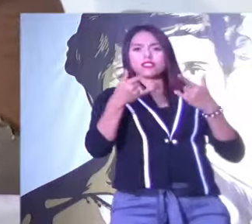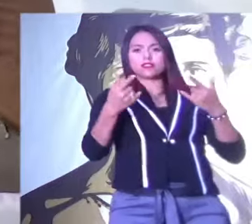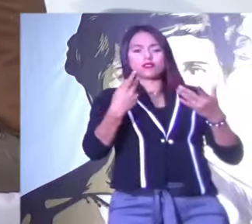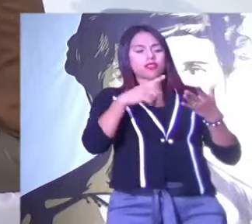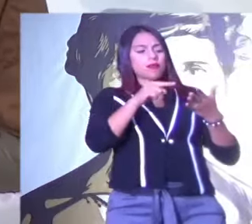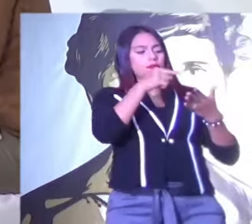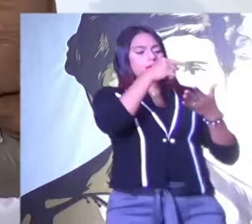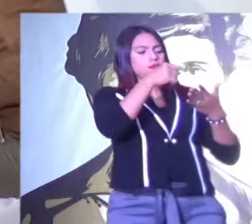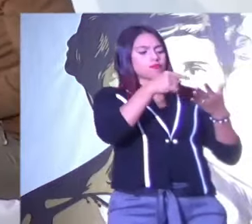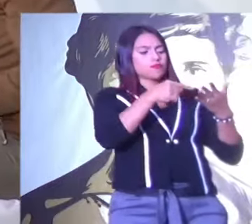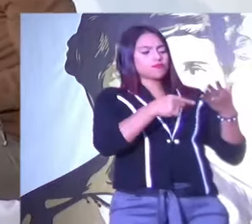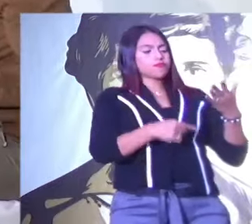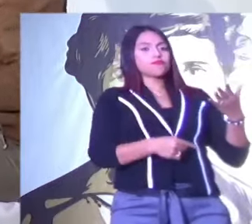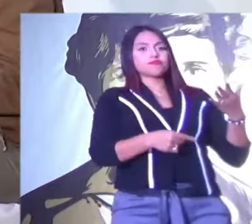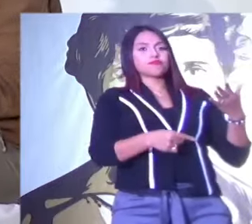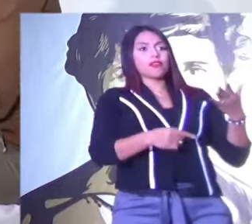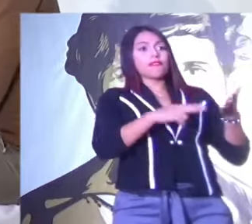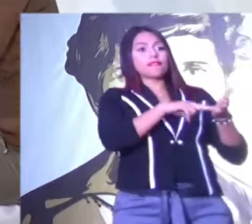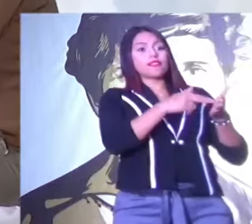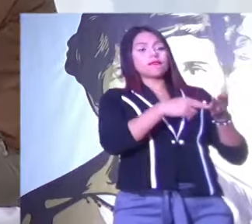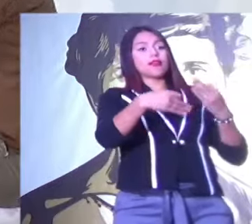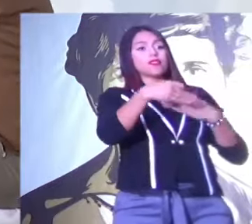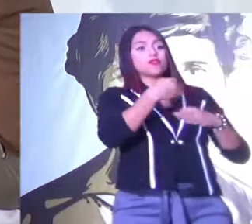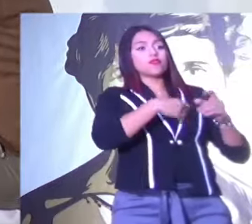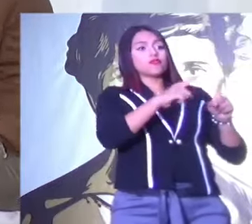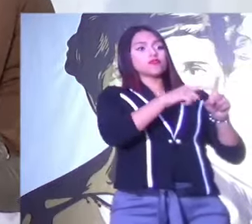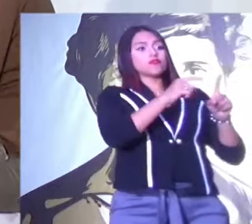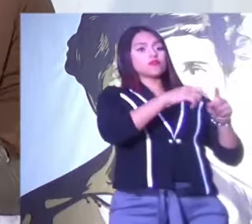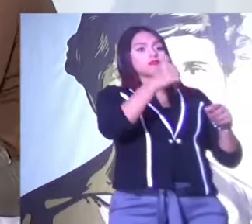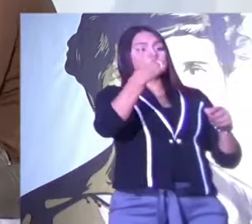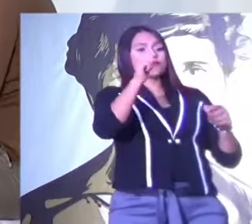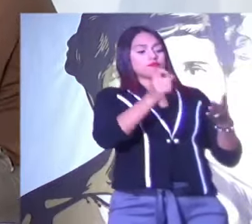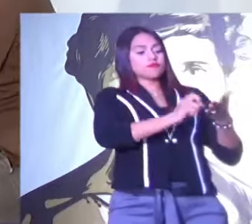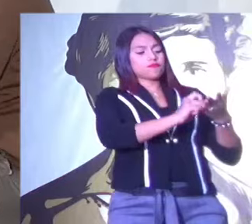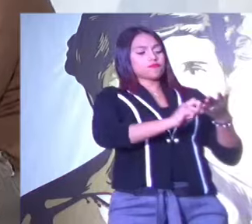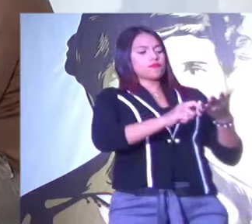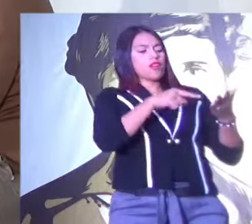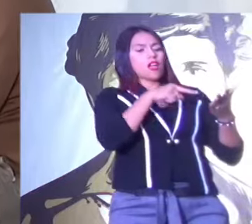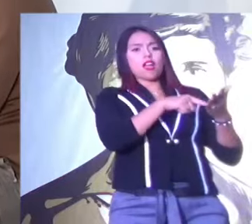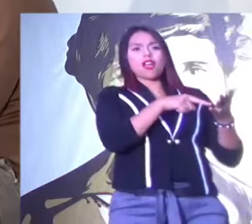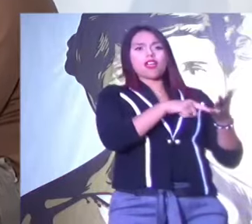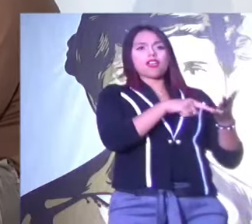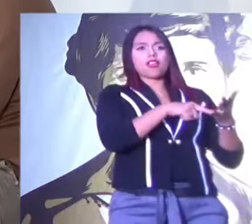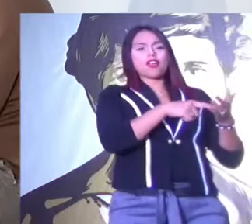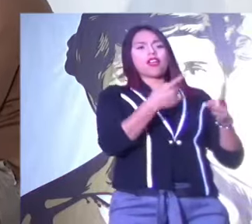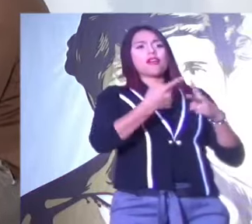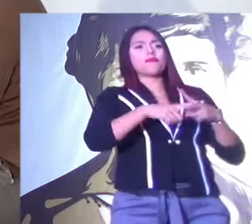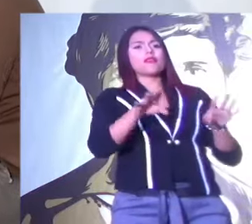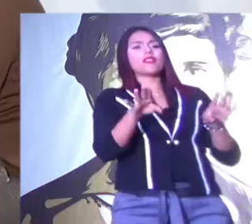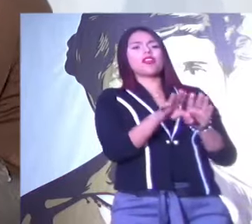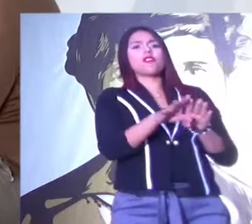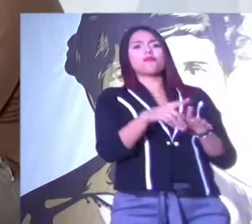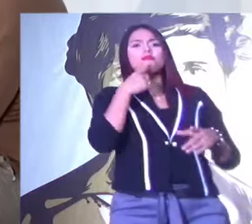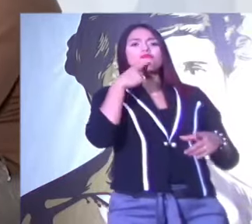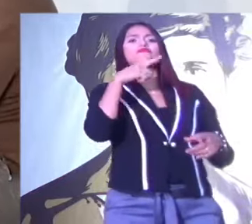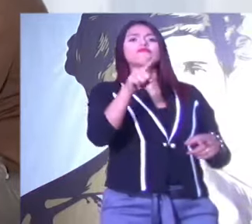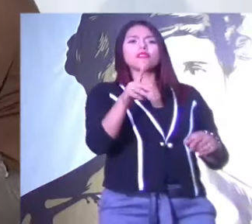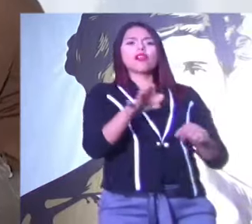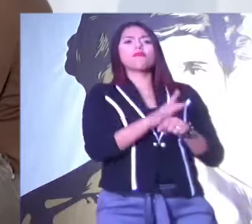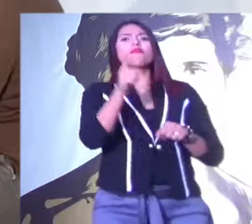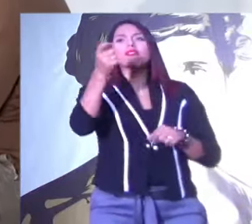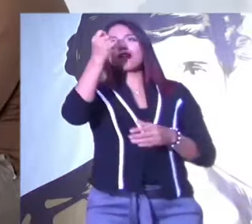los personajes de esta antología, pues empiezan protestando contra el narrador, empiezan protestando de mí, sí. Del manejo que hiciste de ellos,